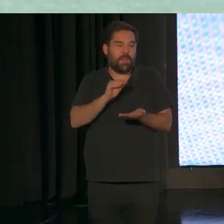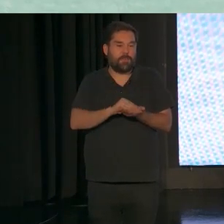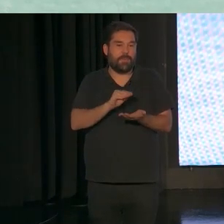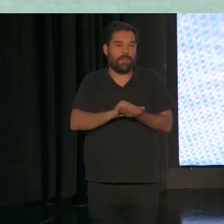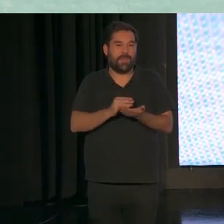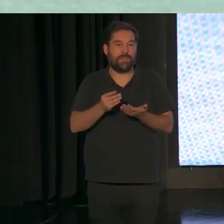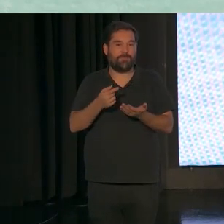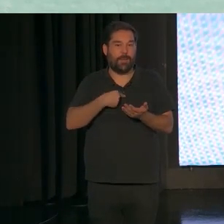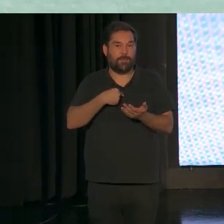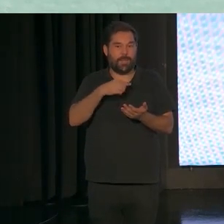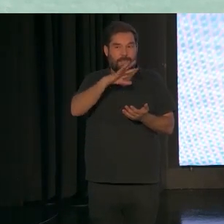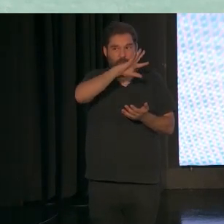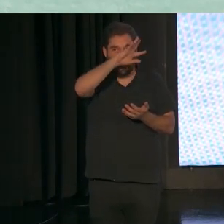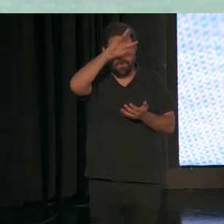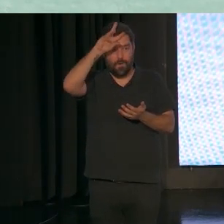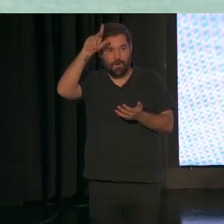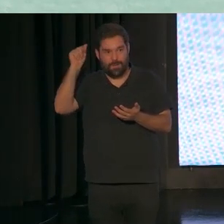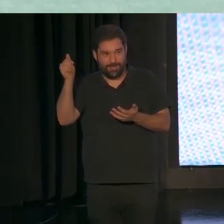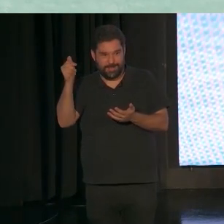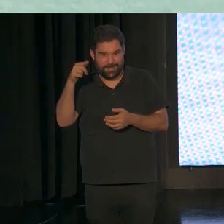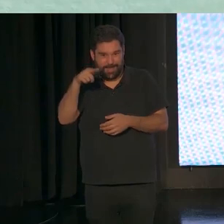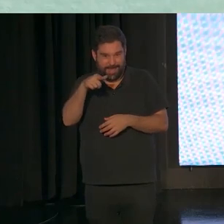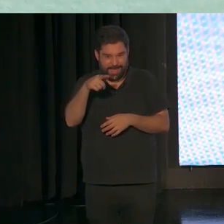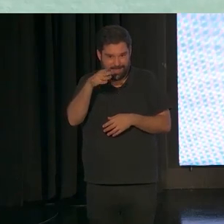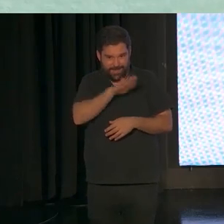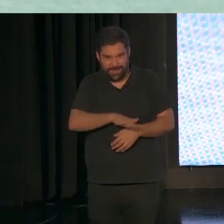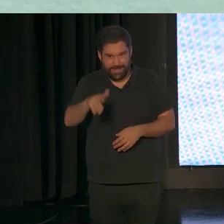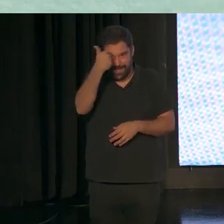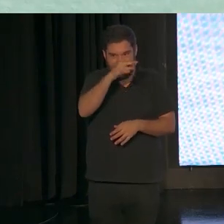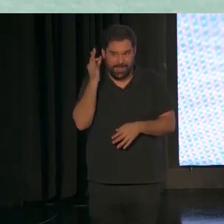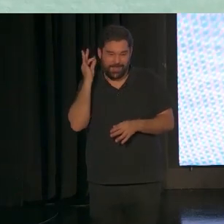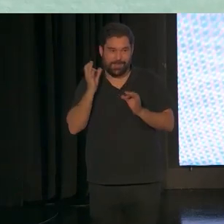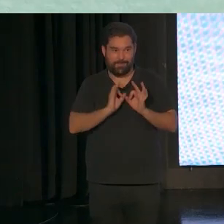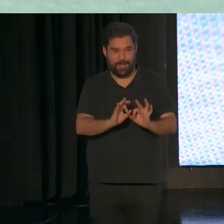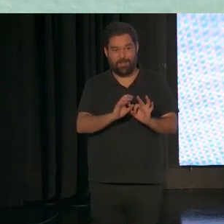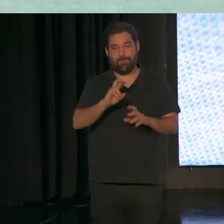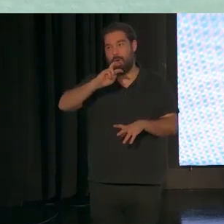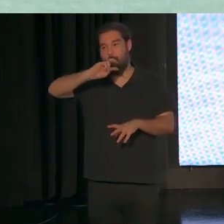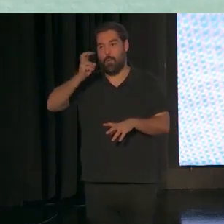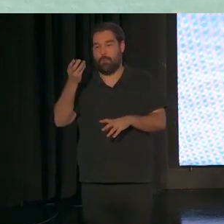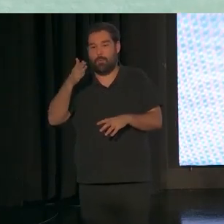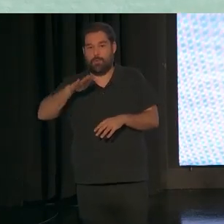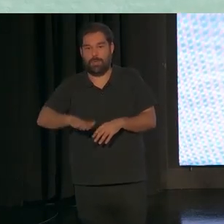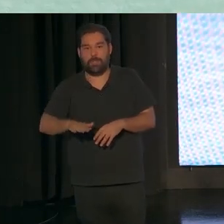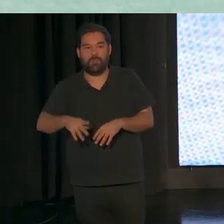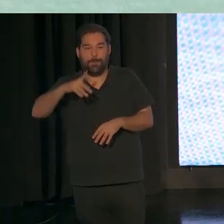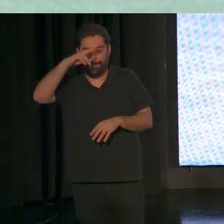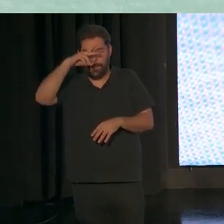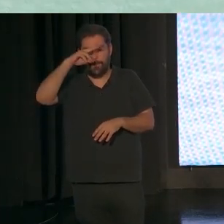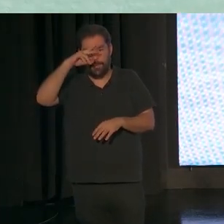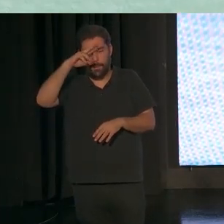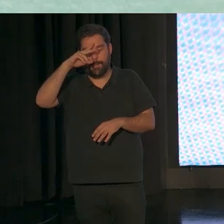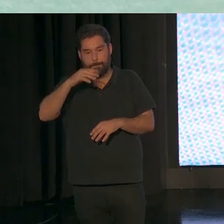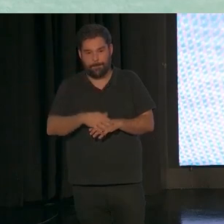a mí se me olvida que tienen necesidades educativas especiales o hay otros niños en el grupo que me preocupan más